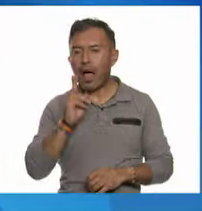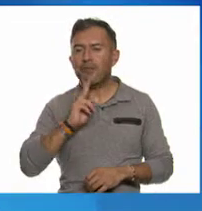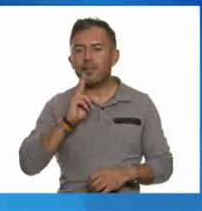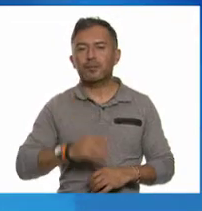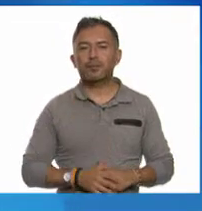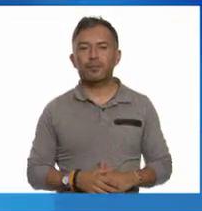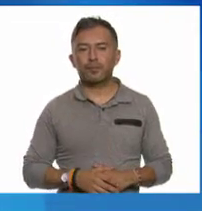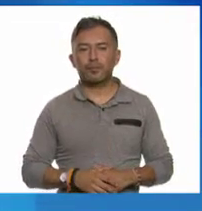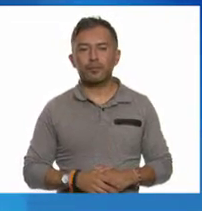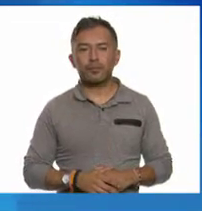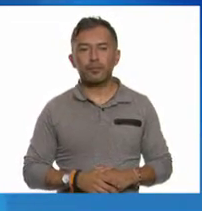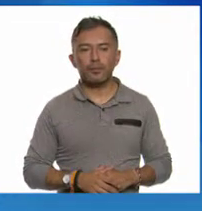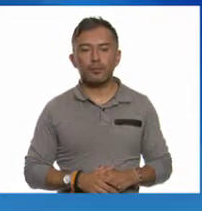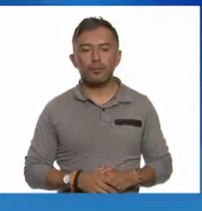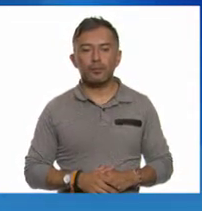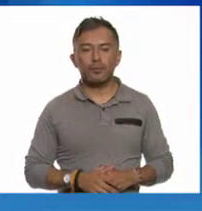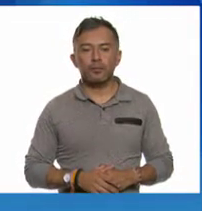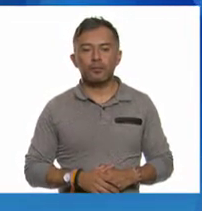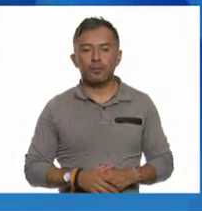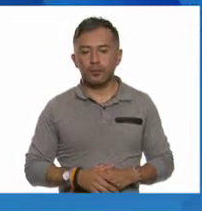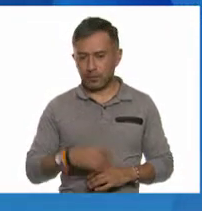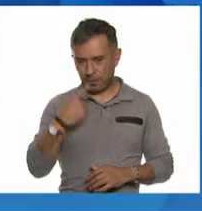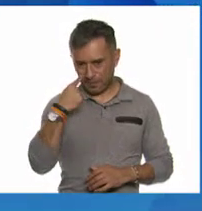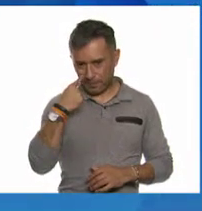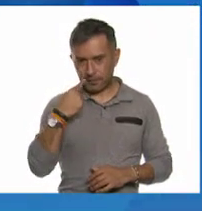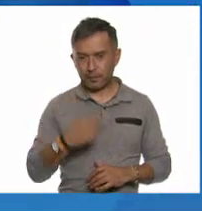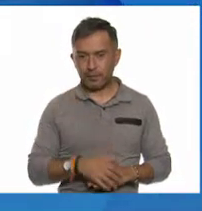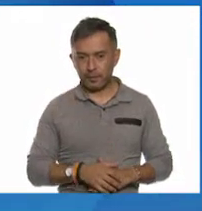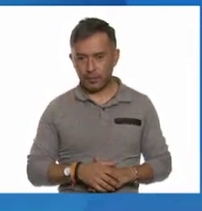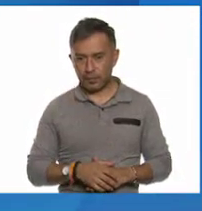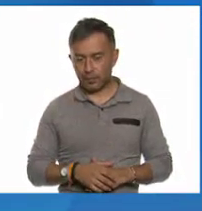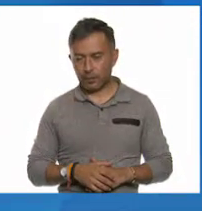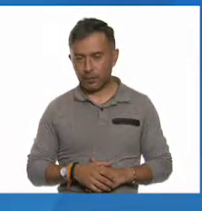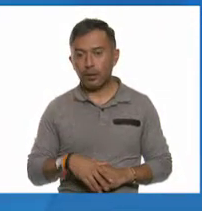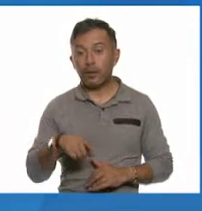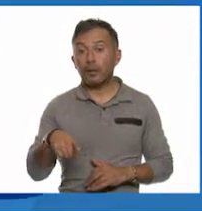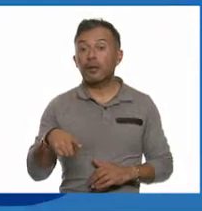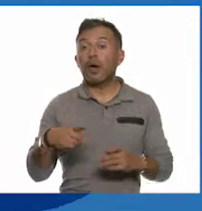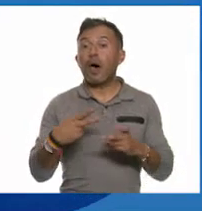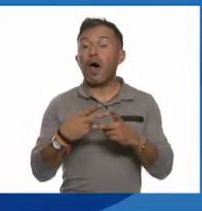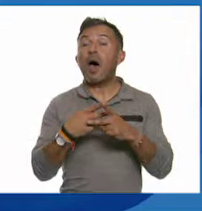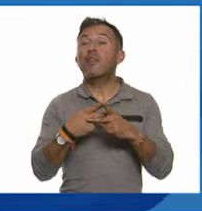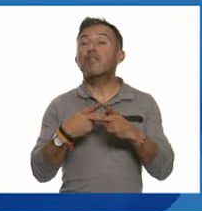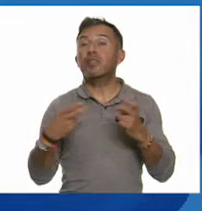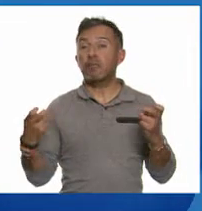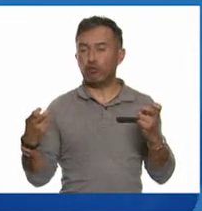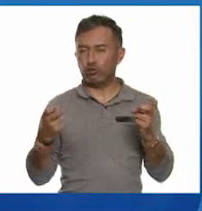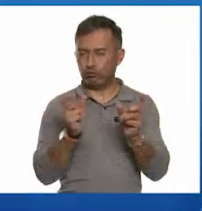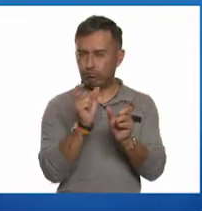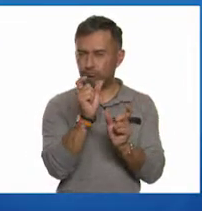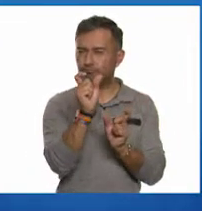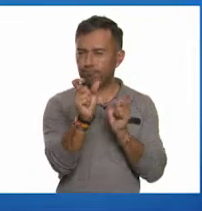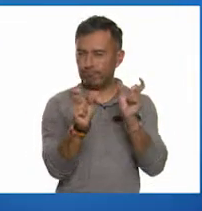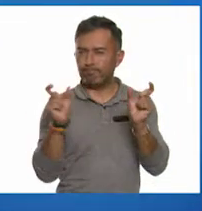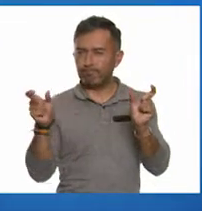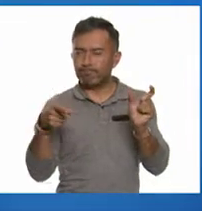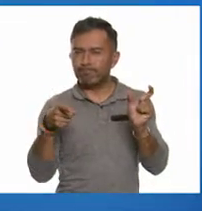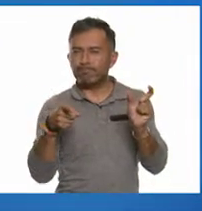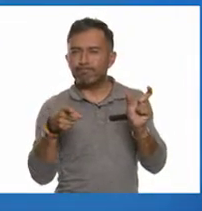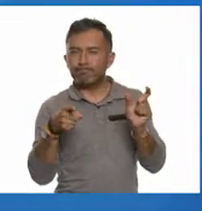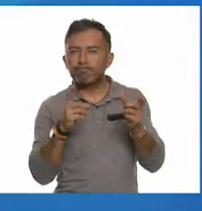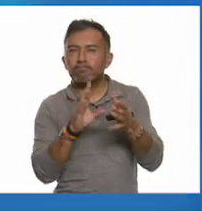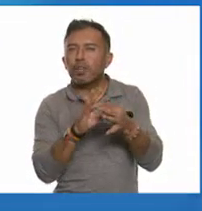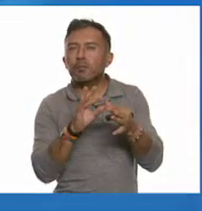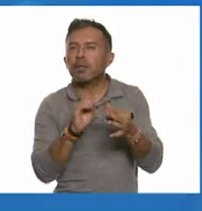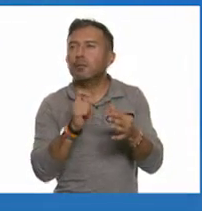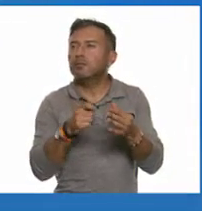A ver. Vamos a encerrar Ajá. los adjetivos que nos ayuden a describir, no sé,